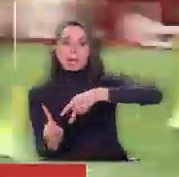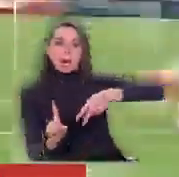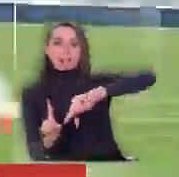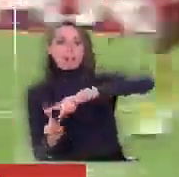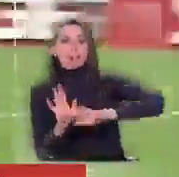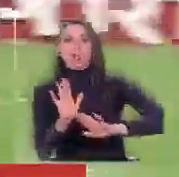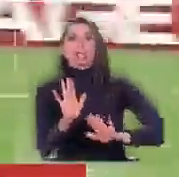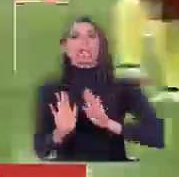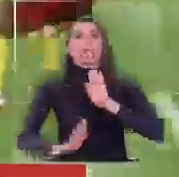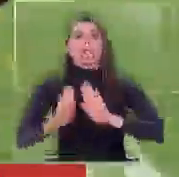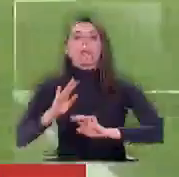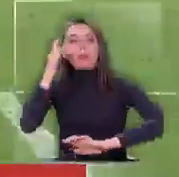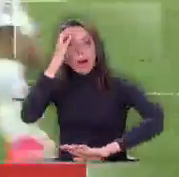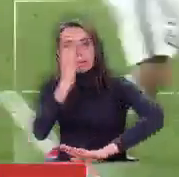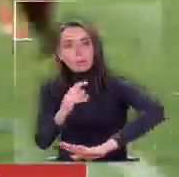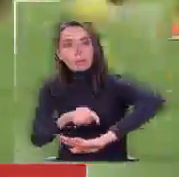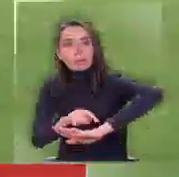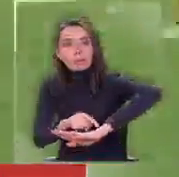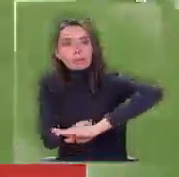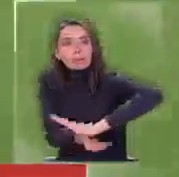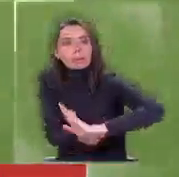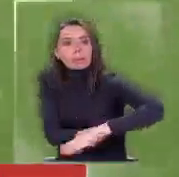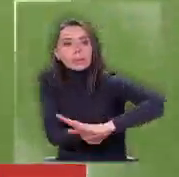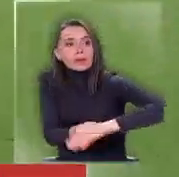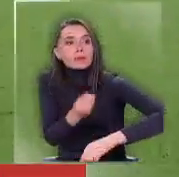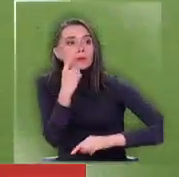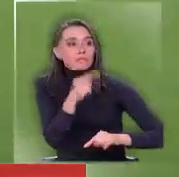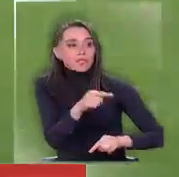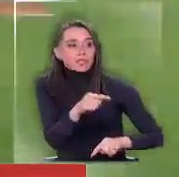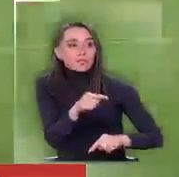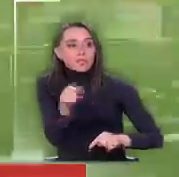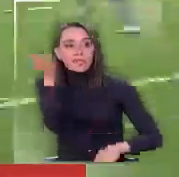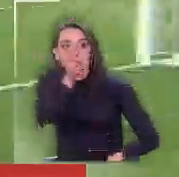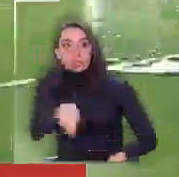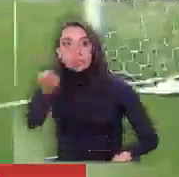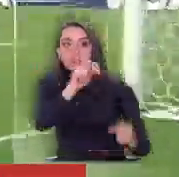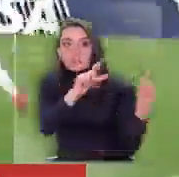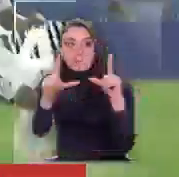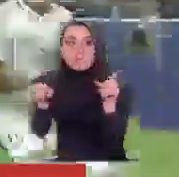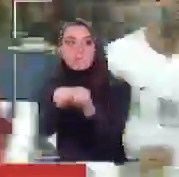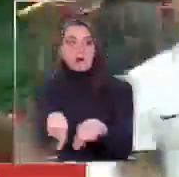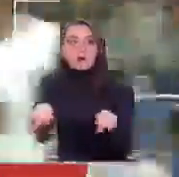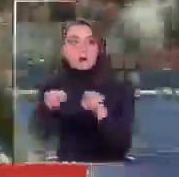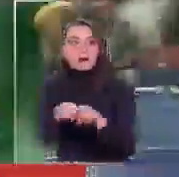tobillo. Una imagen que se repitió varias veces,